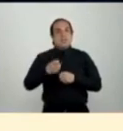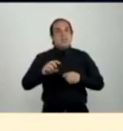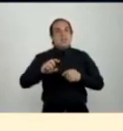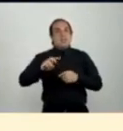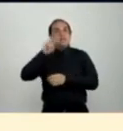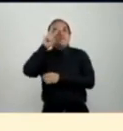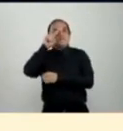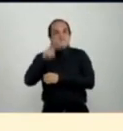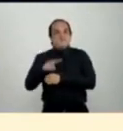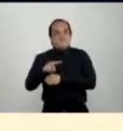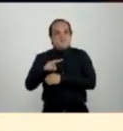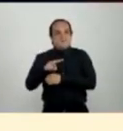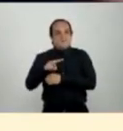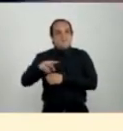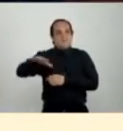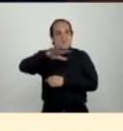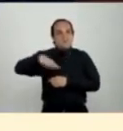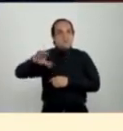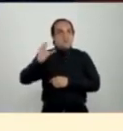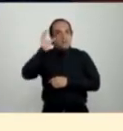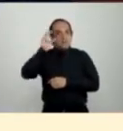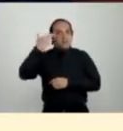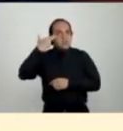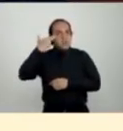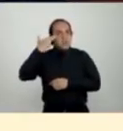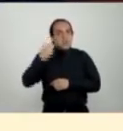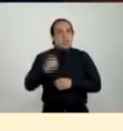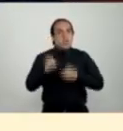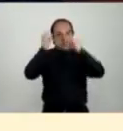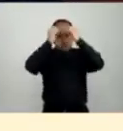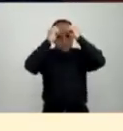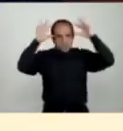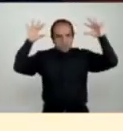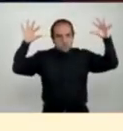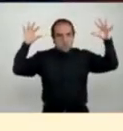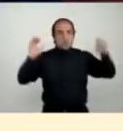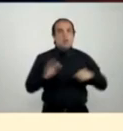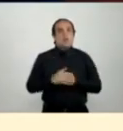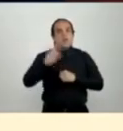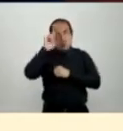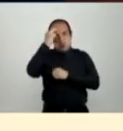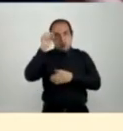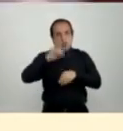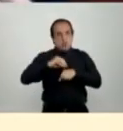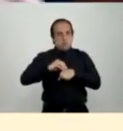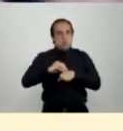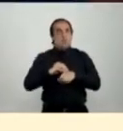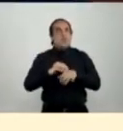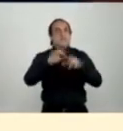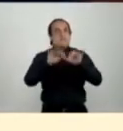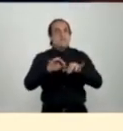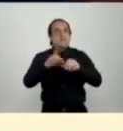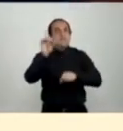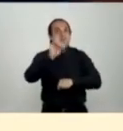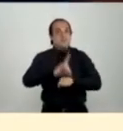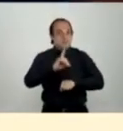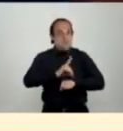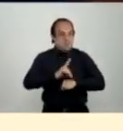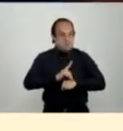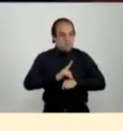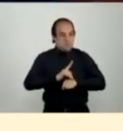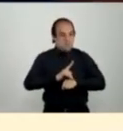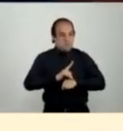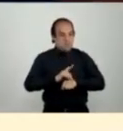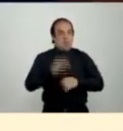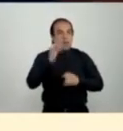encima, me saltó a la cabeza y yo me puse a escribir un diario, a escribir un diario, un diario, un diario, un diario. Y al final lo que